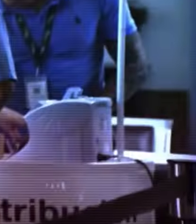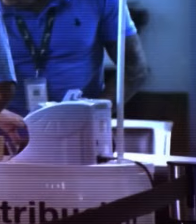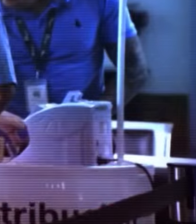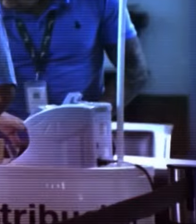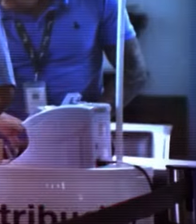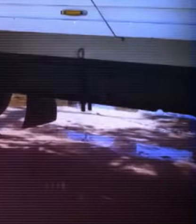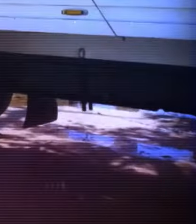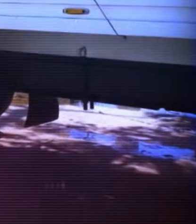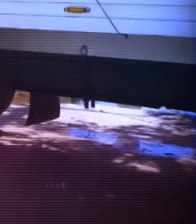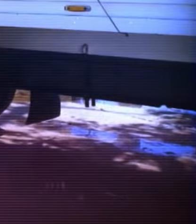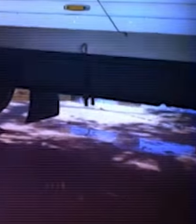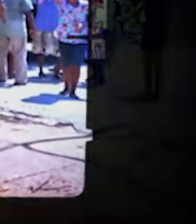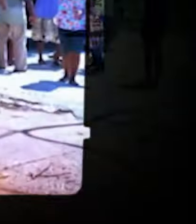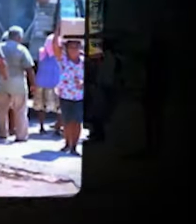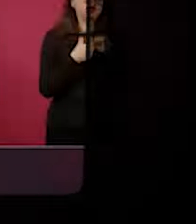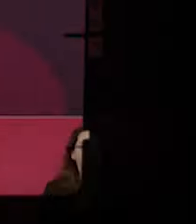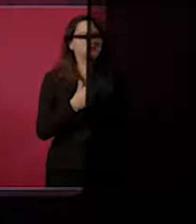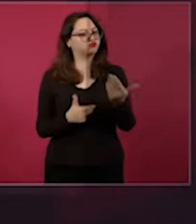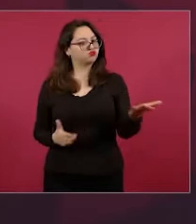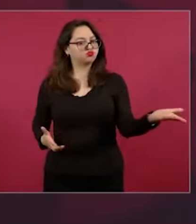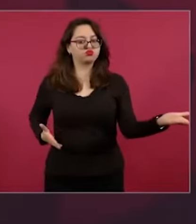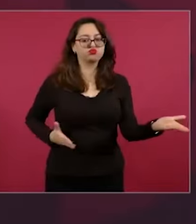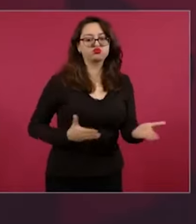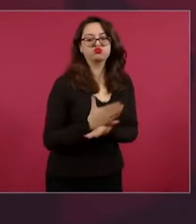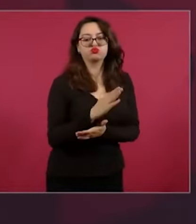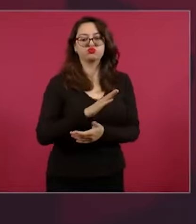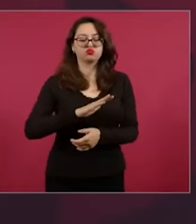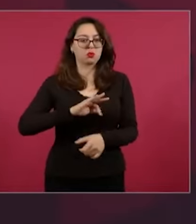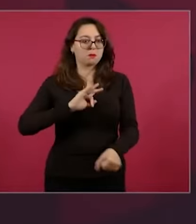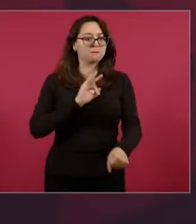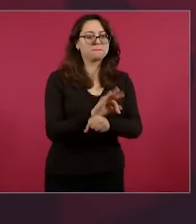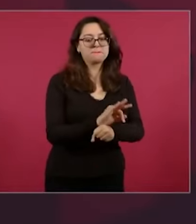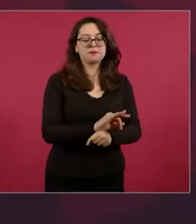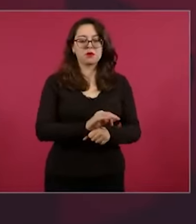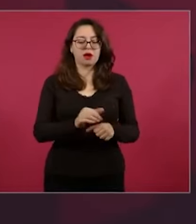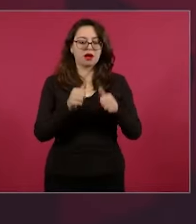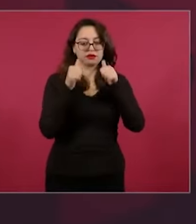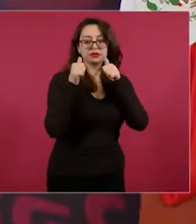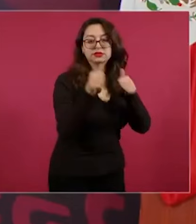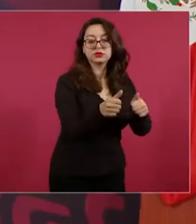Armadas están para la población. ¿Quién nos está ayudando